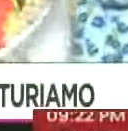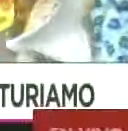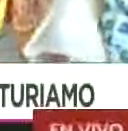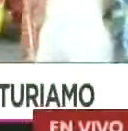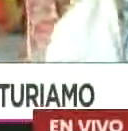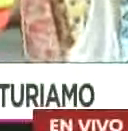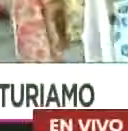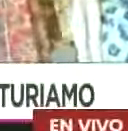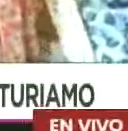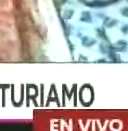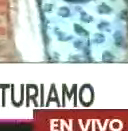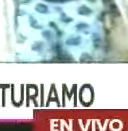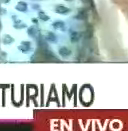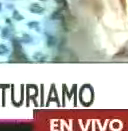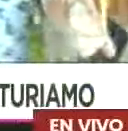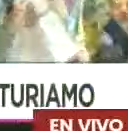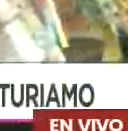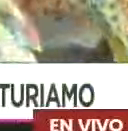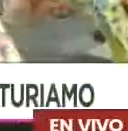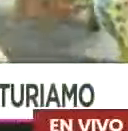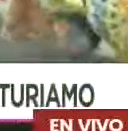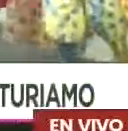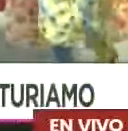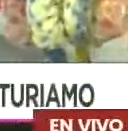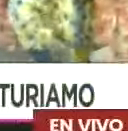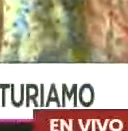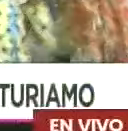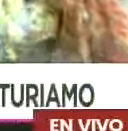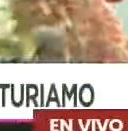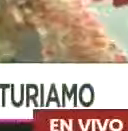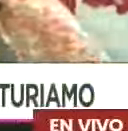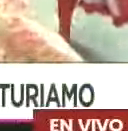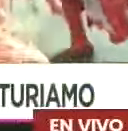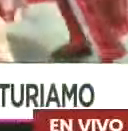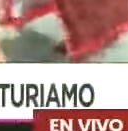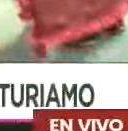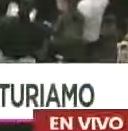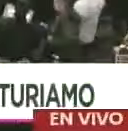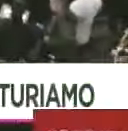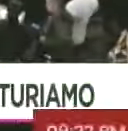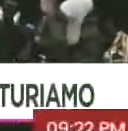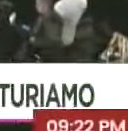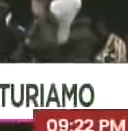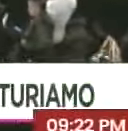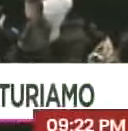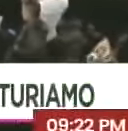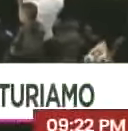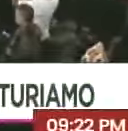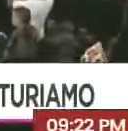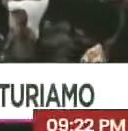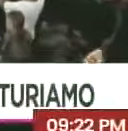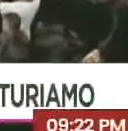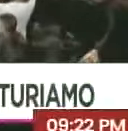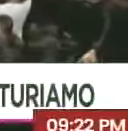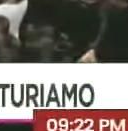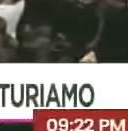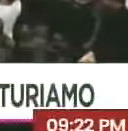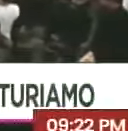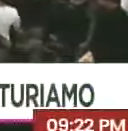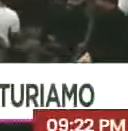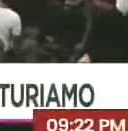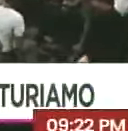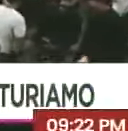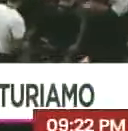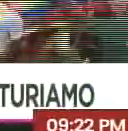Turiamo, que hacen vida en Maracay, en las barriadas de Maracay. Turiamo,